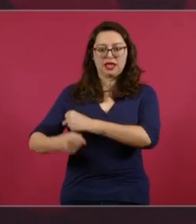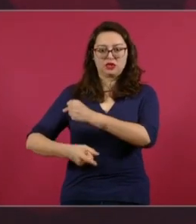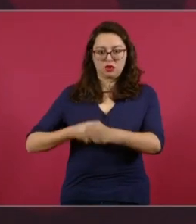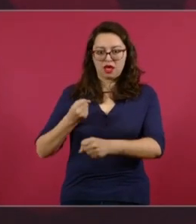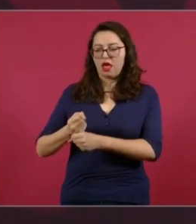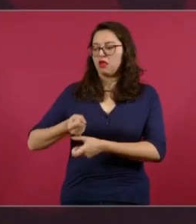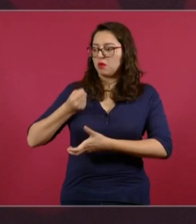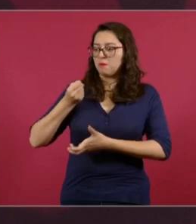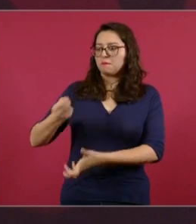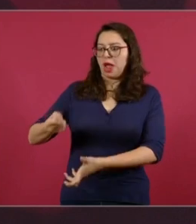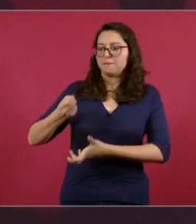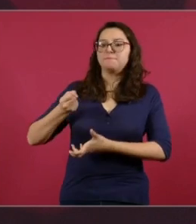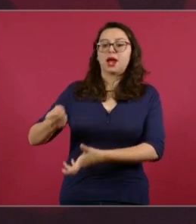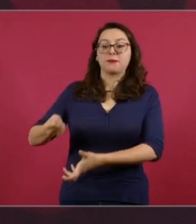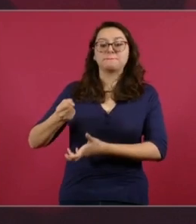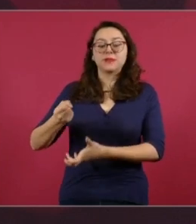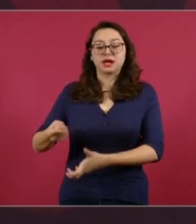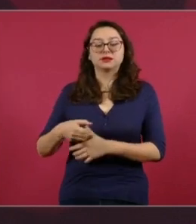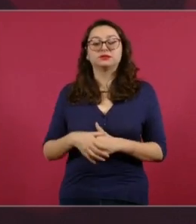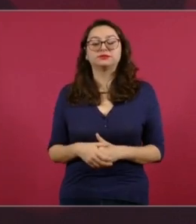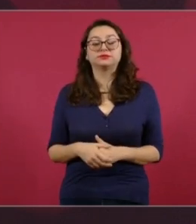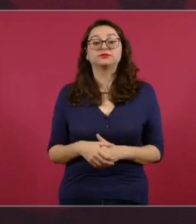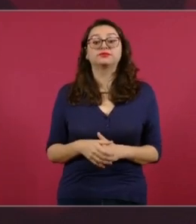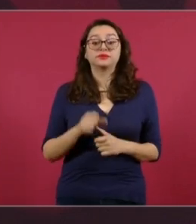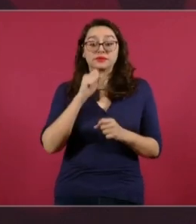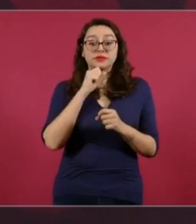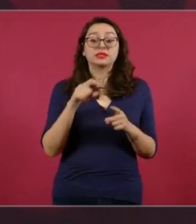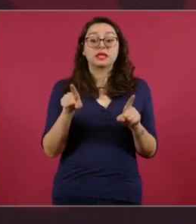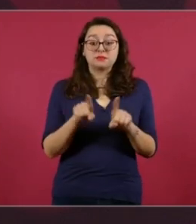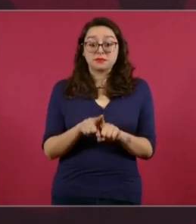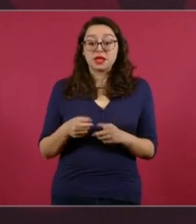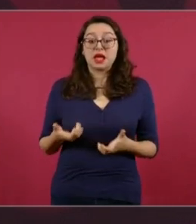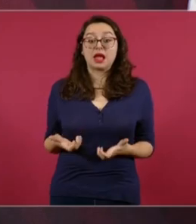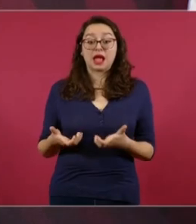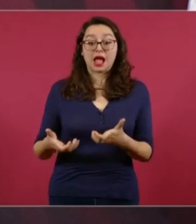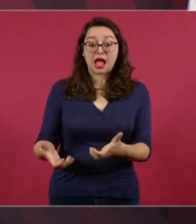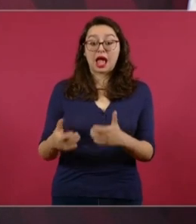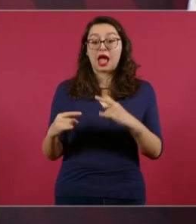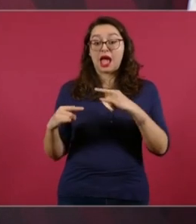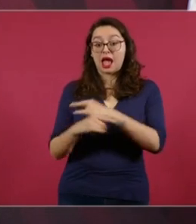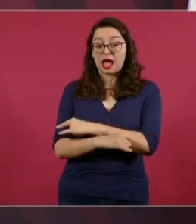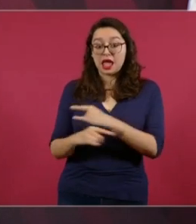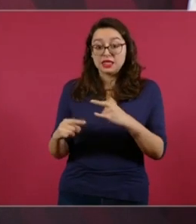pues se están arreglando vías,